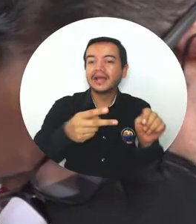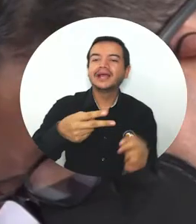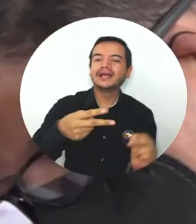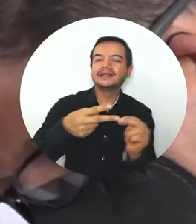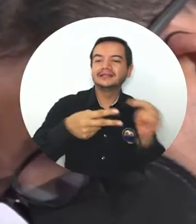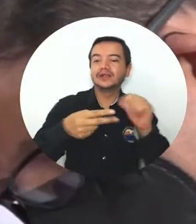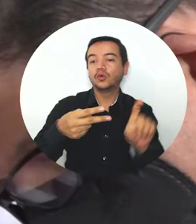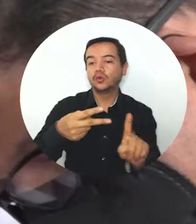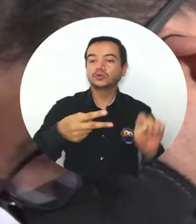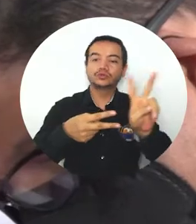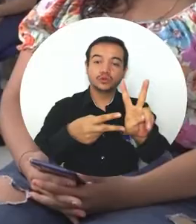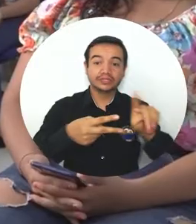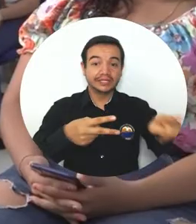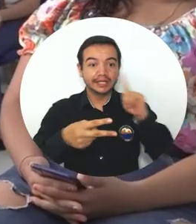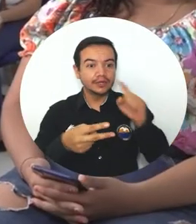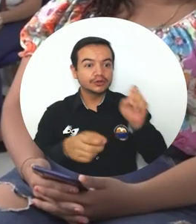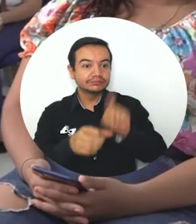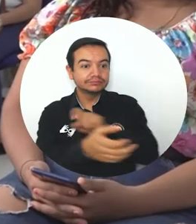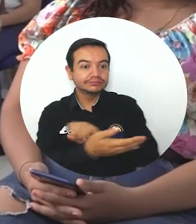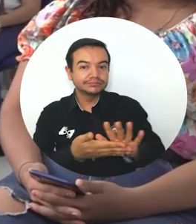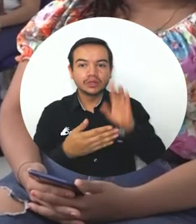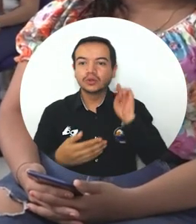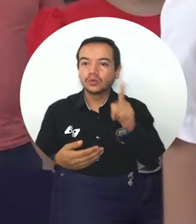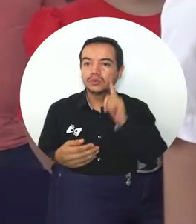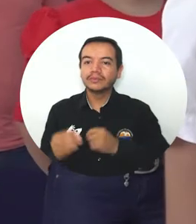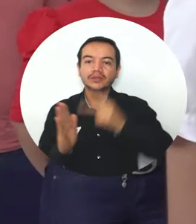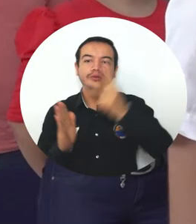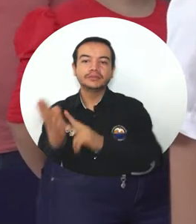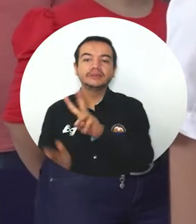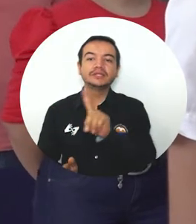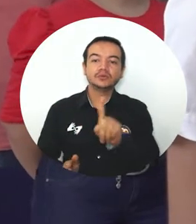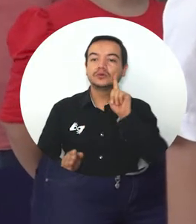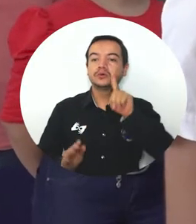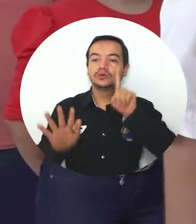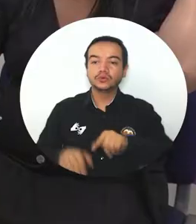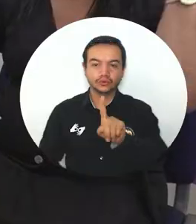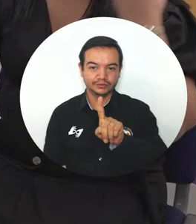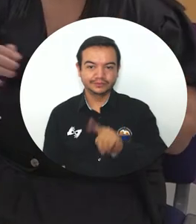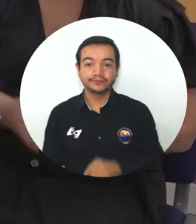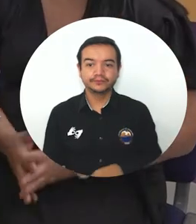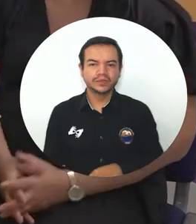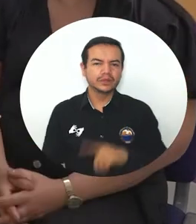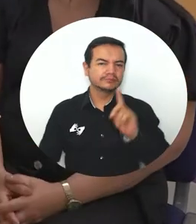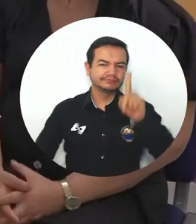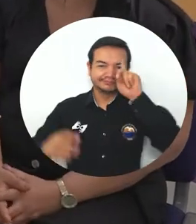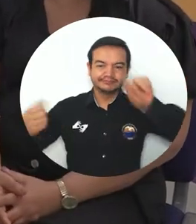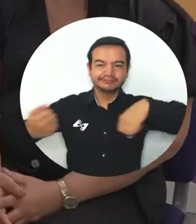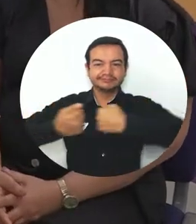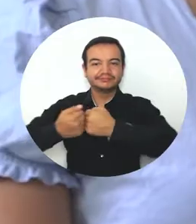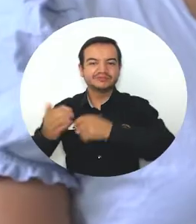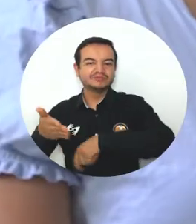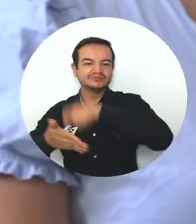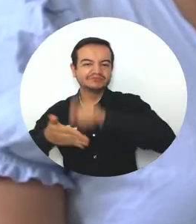periodo 2021-1, gracias a la firma del convenio interadministrativo suscrito entre el Dr. Pablo Vera Salazar,